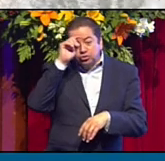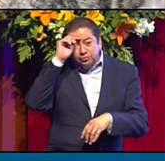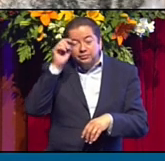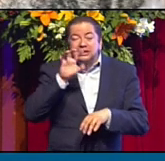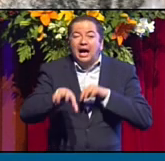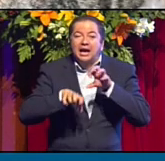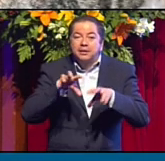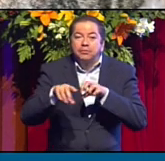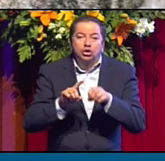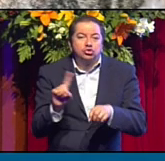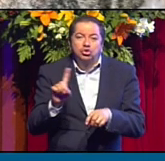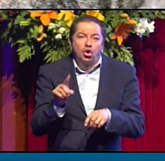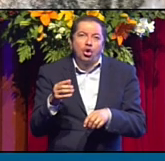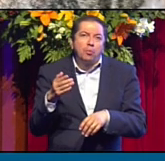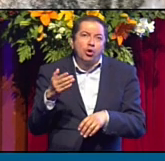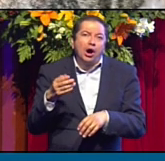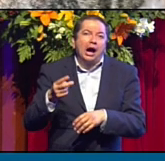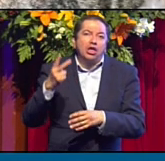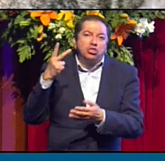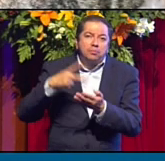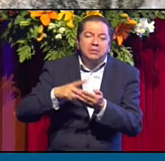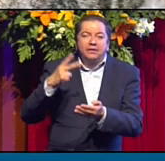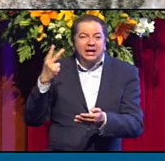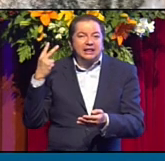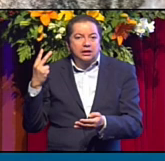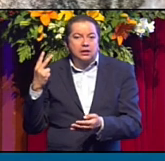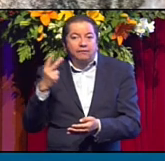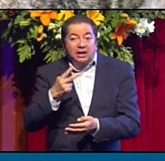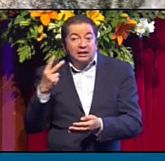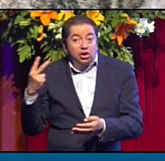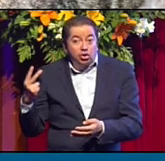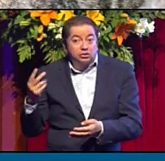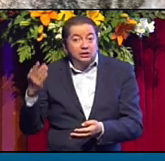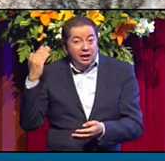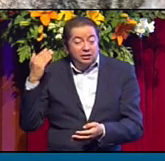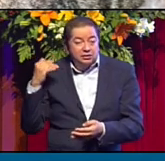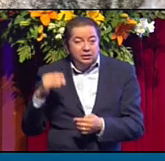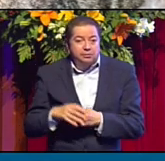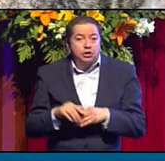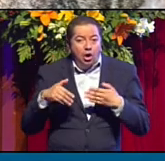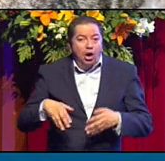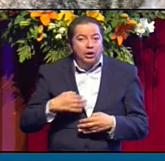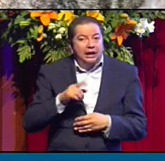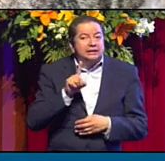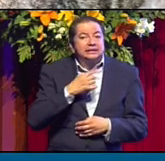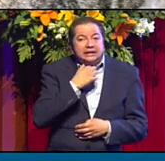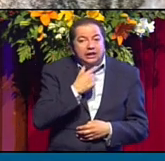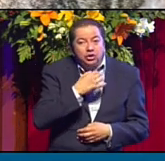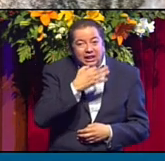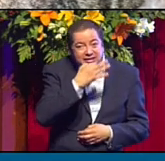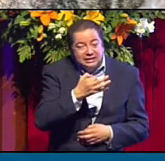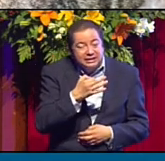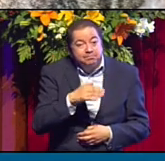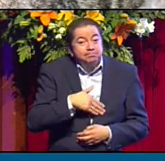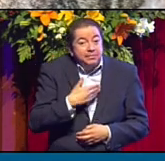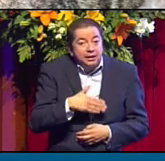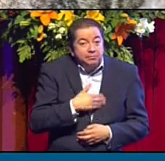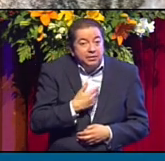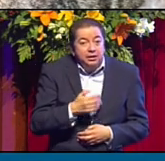estamos funcionando como funcionábamos el año 2022. Yo vengo a hablar del 2022, pero no puedo dejar de mencionar que lamentablemente